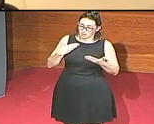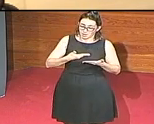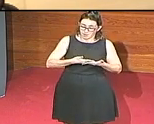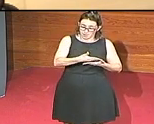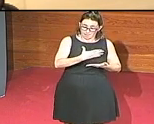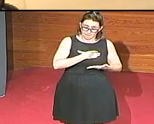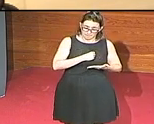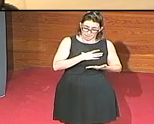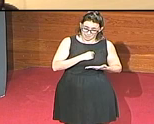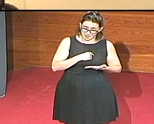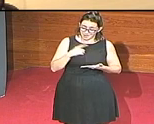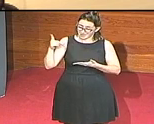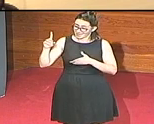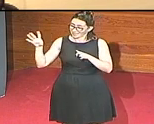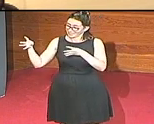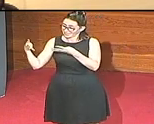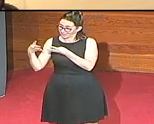lo que estáis haciendo bien